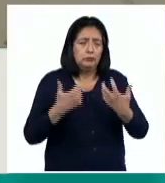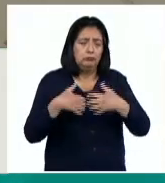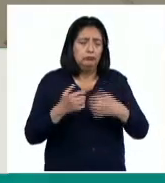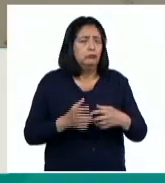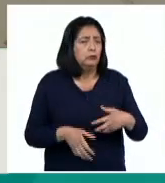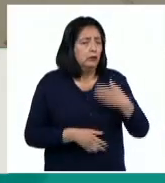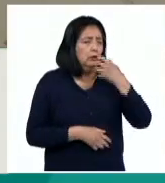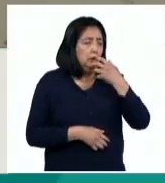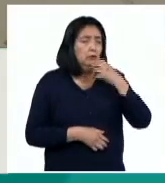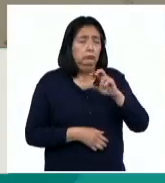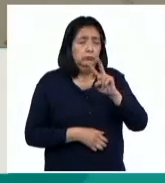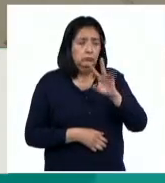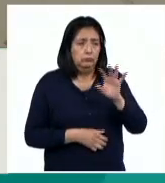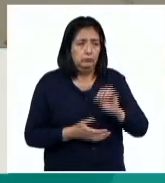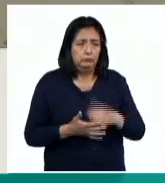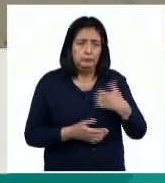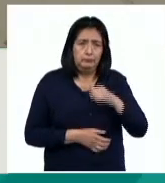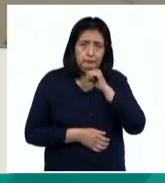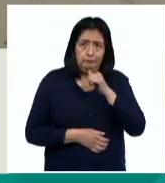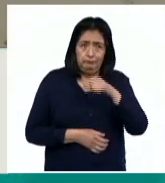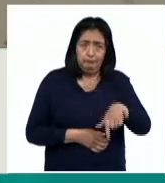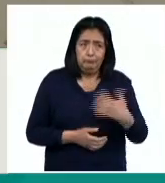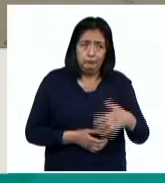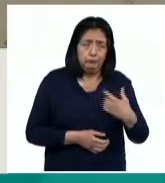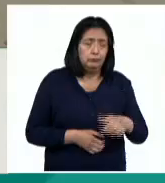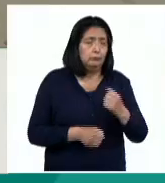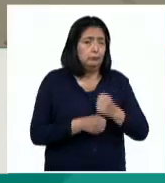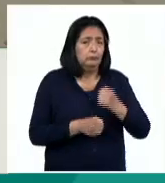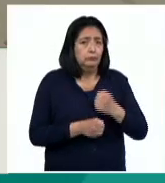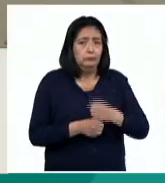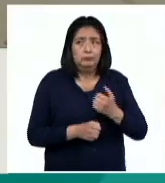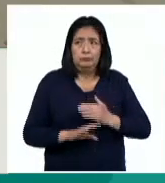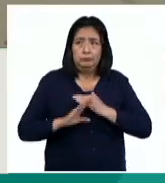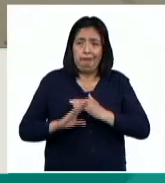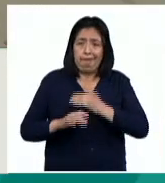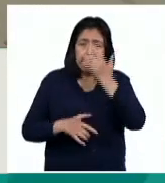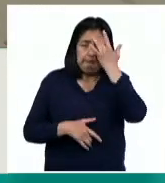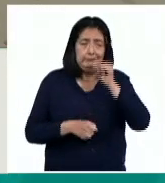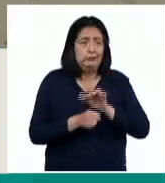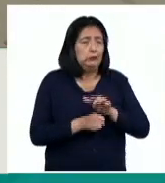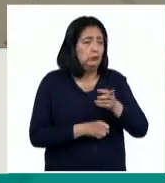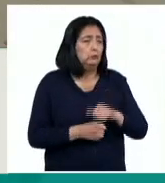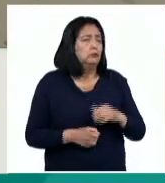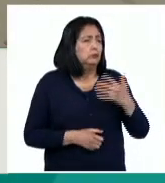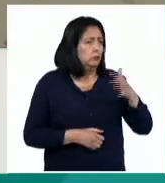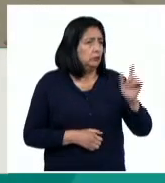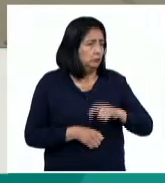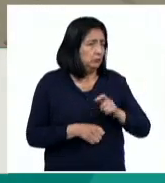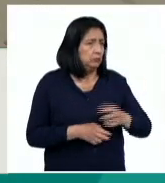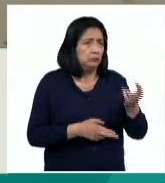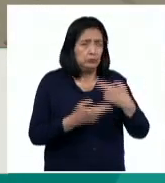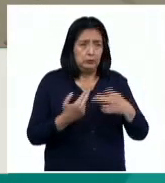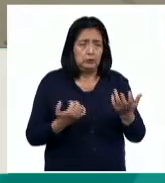mecánicos 250 que tanta falta hacen en medio del trabajo y la lucha contra el COVID-19. En cualquier momento vamos a regresar.